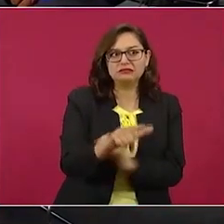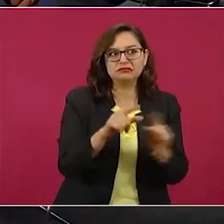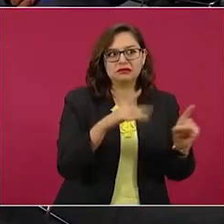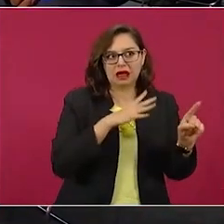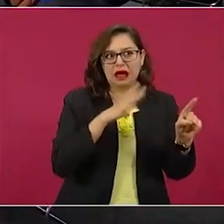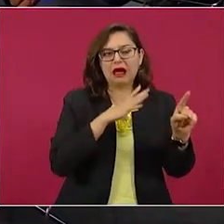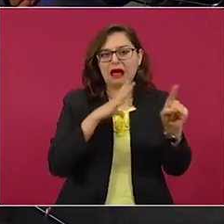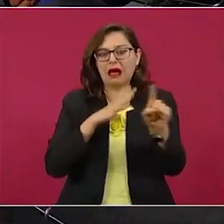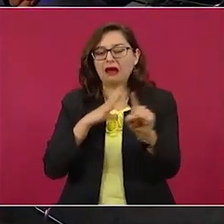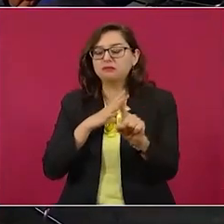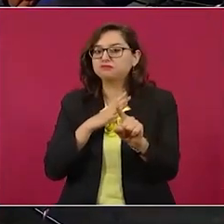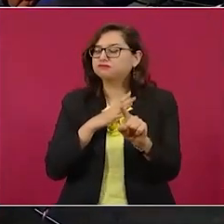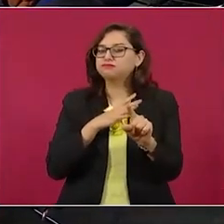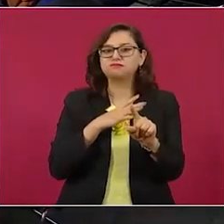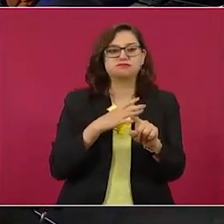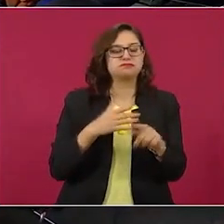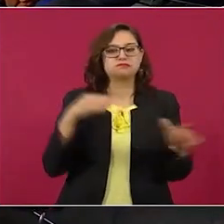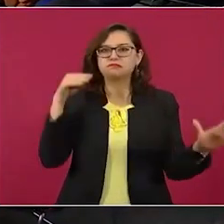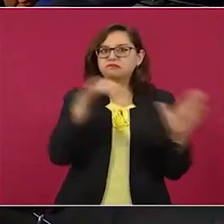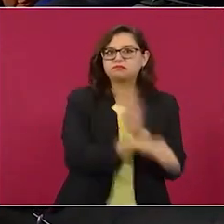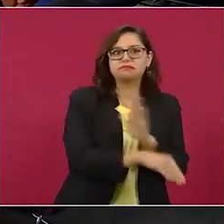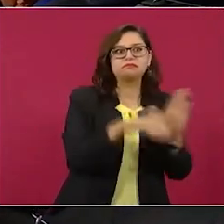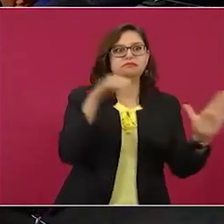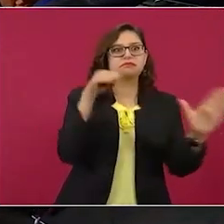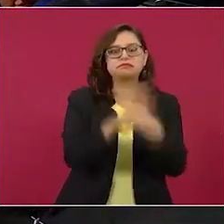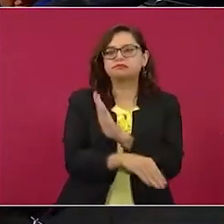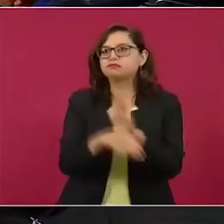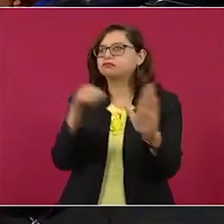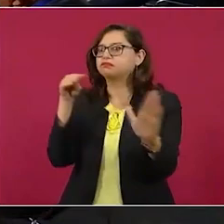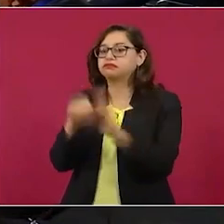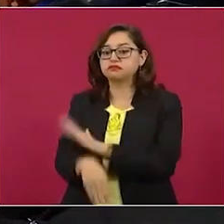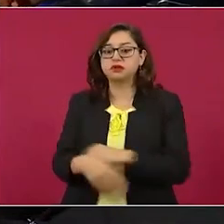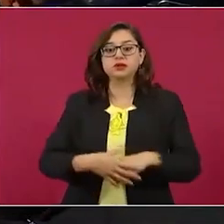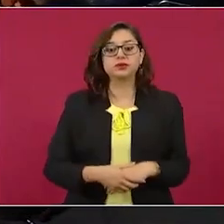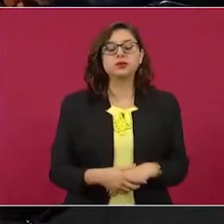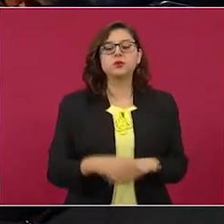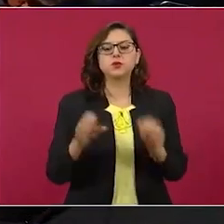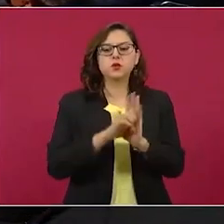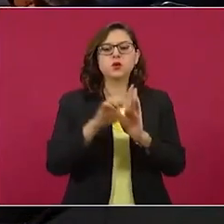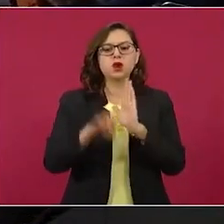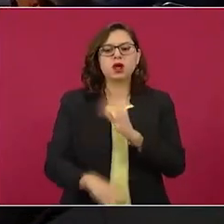Si vemos lo que pasó ayer en el mundo,